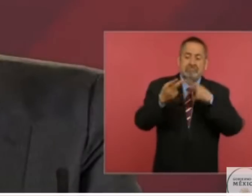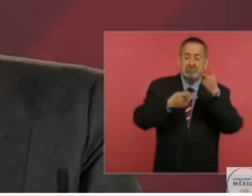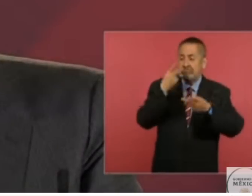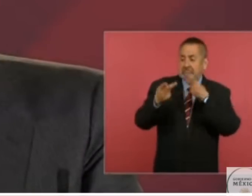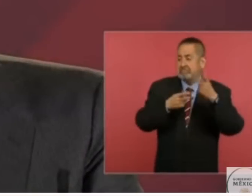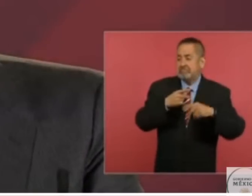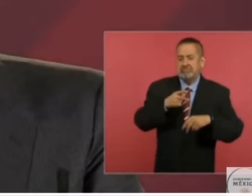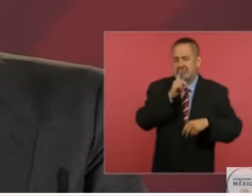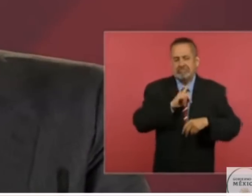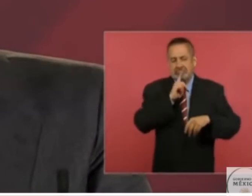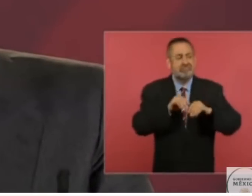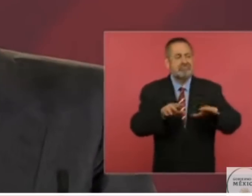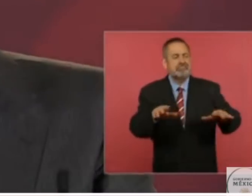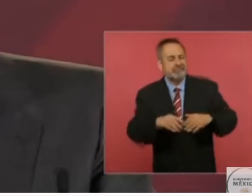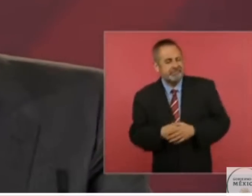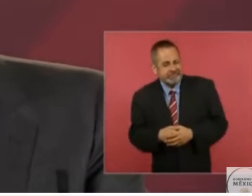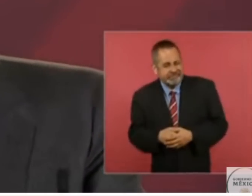¿Y ustedes creen que es